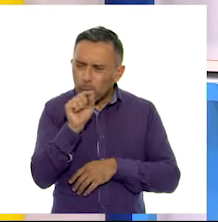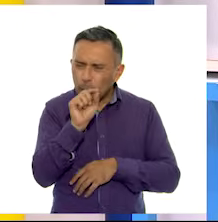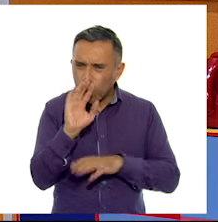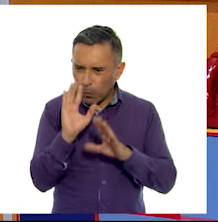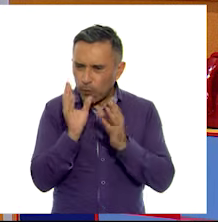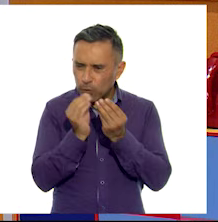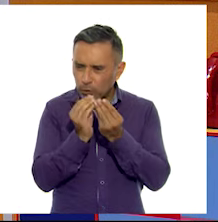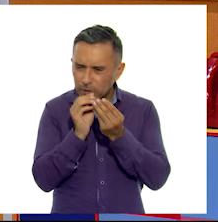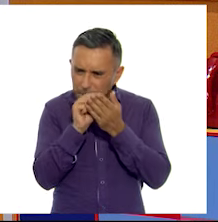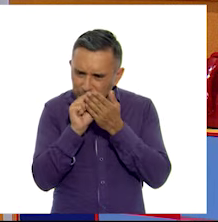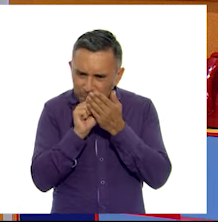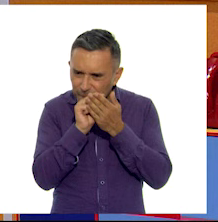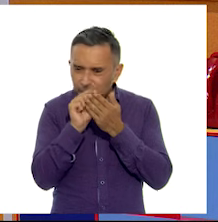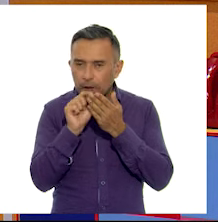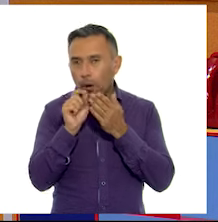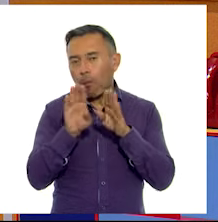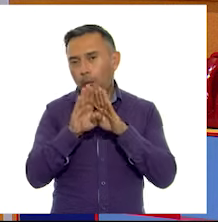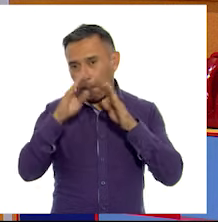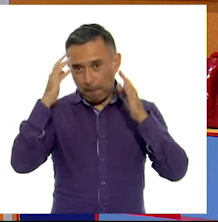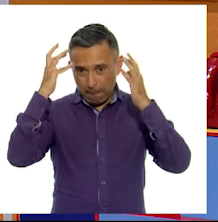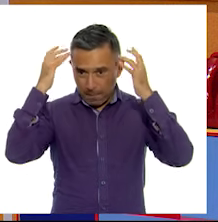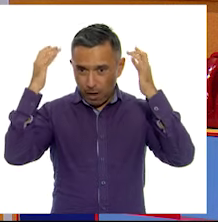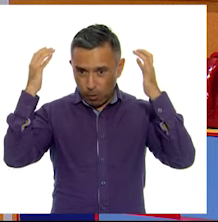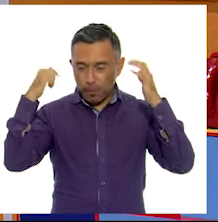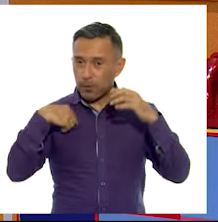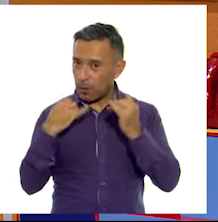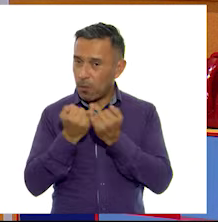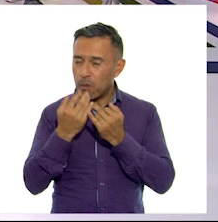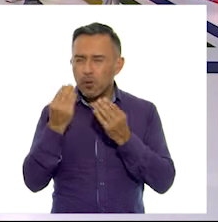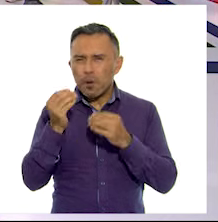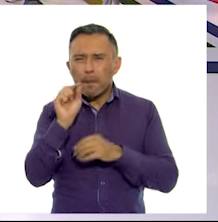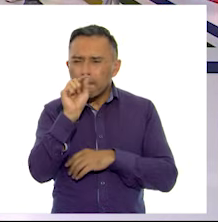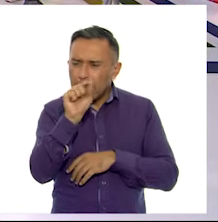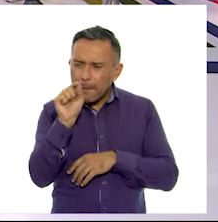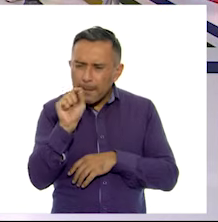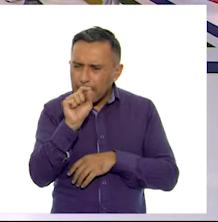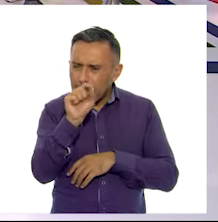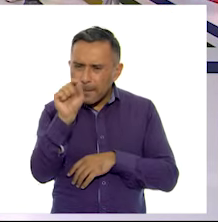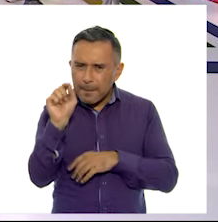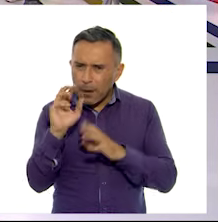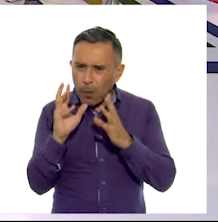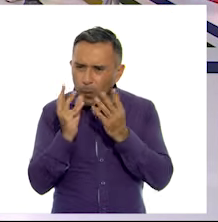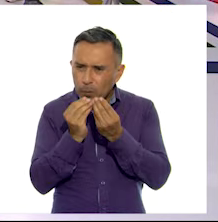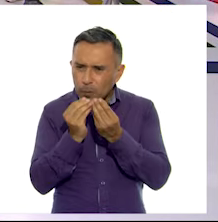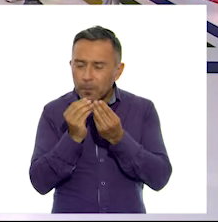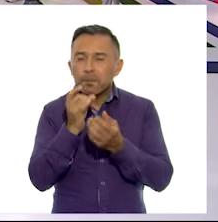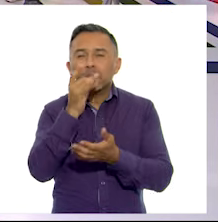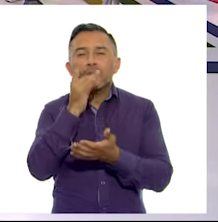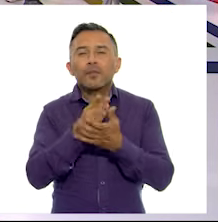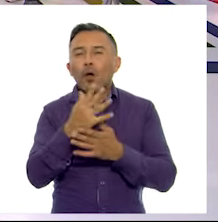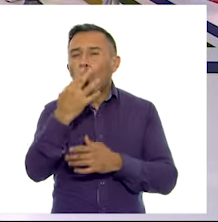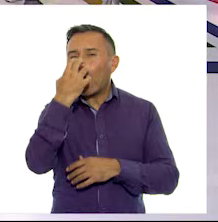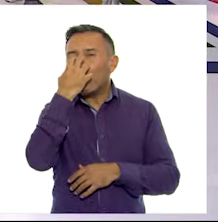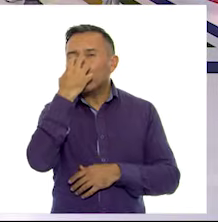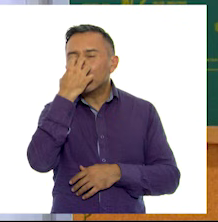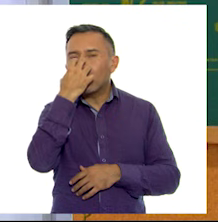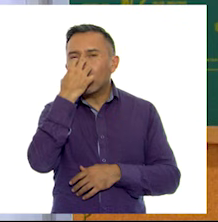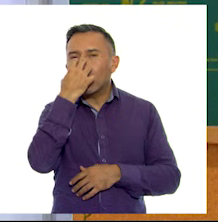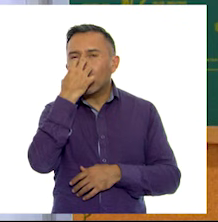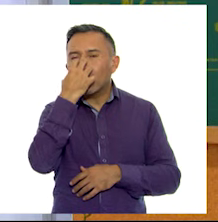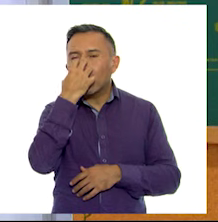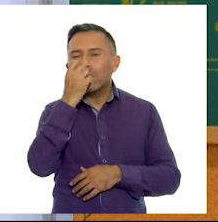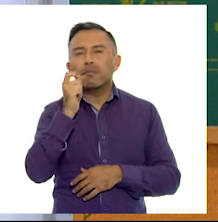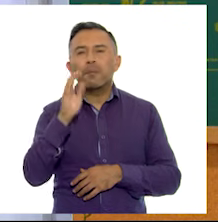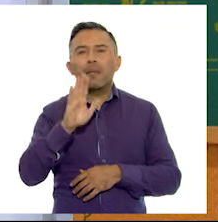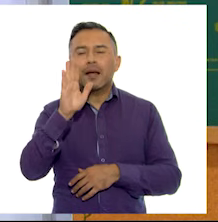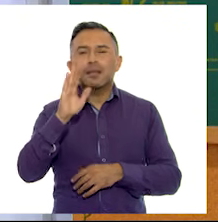Eso, para hacer el pelo, por ejemplo, ¿no? Yo también voy a poner muchos puntitos juntos para hacer... ¿Ves que los osos tienen como